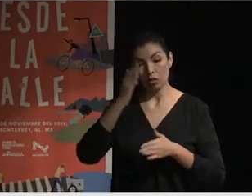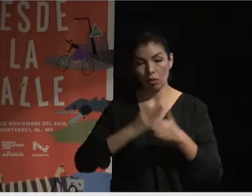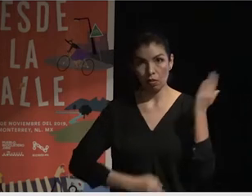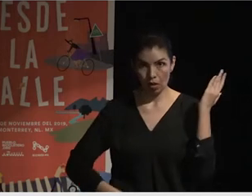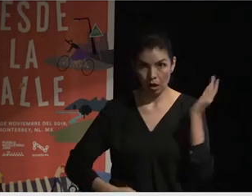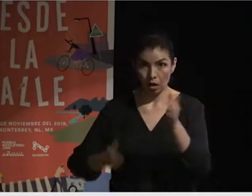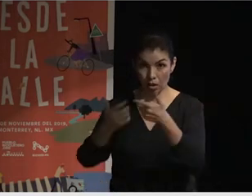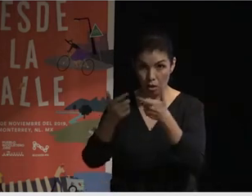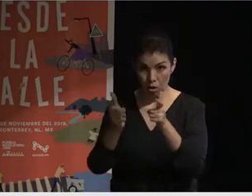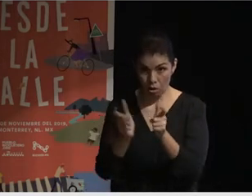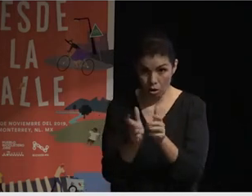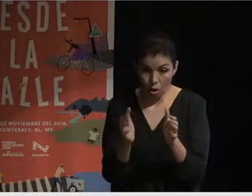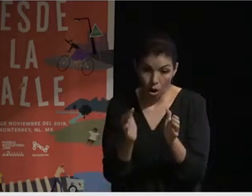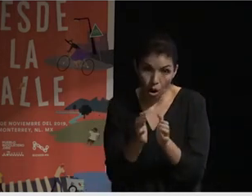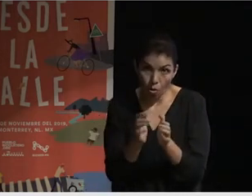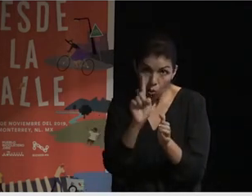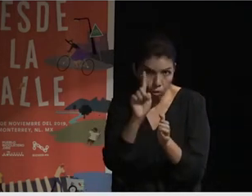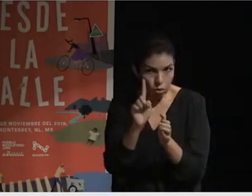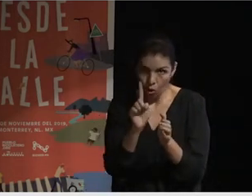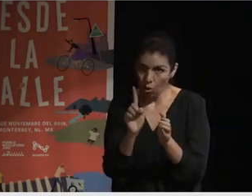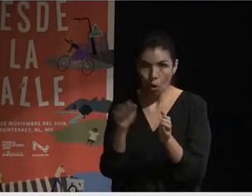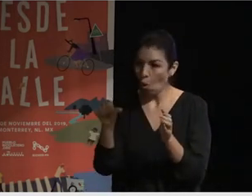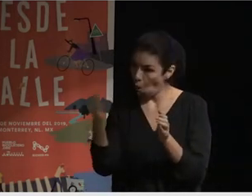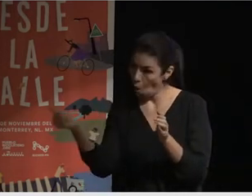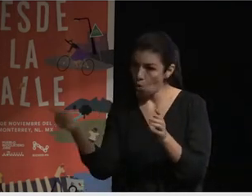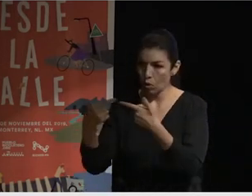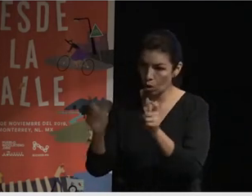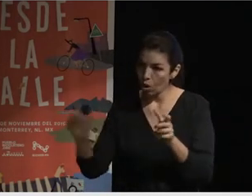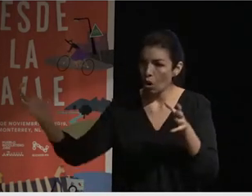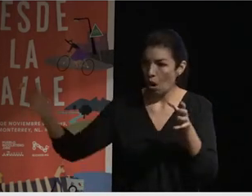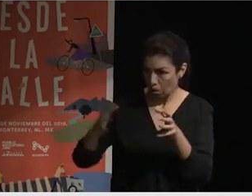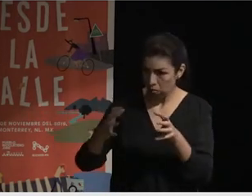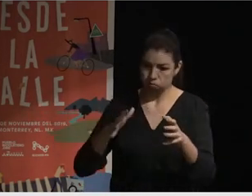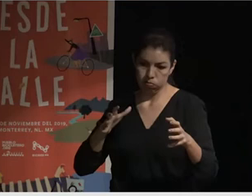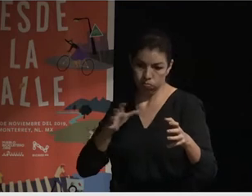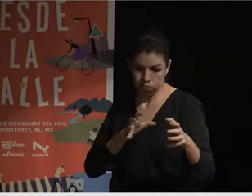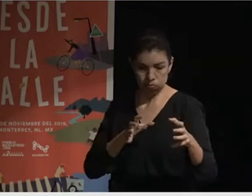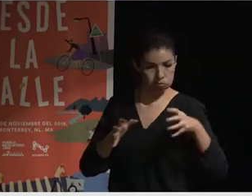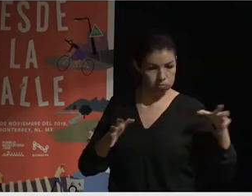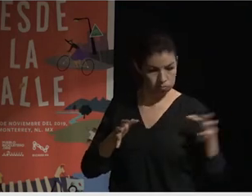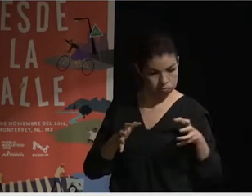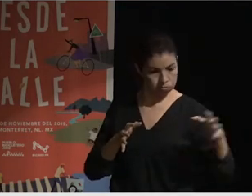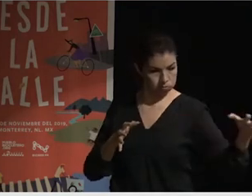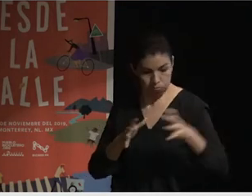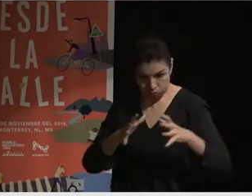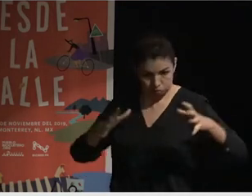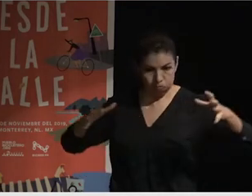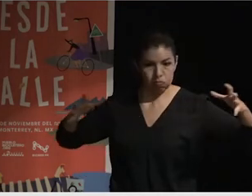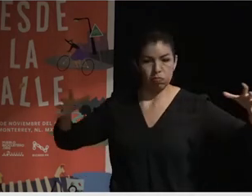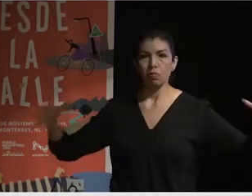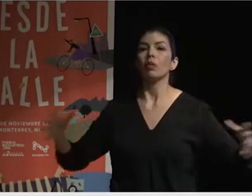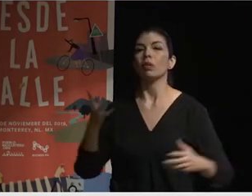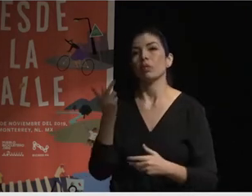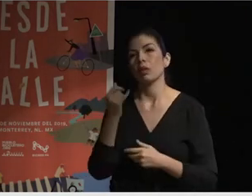va a sonar más fuerte y va a llegar a incidir? Y creo que esa es principalmente una de las cuestiones que a mí me gustaría poner en la mesa. Hoy en